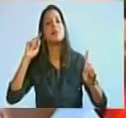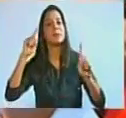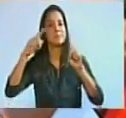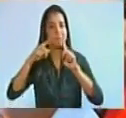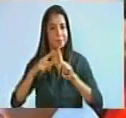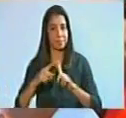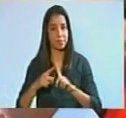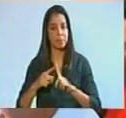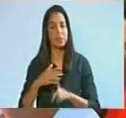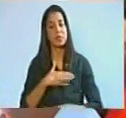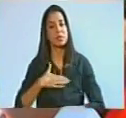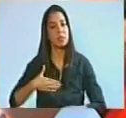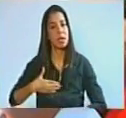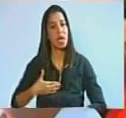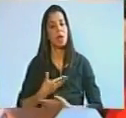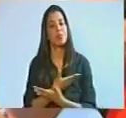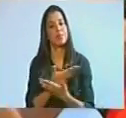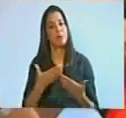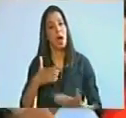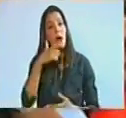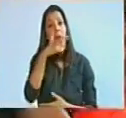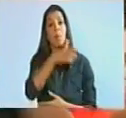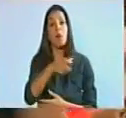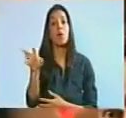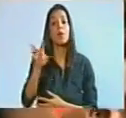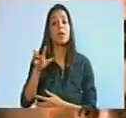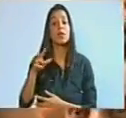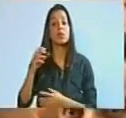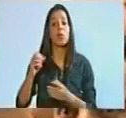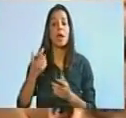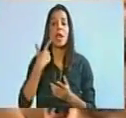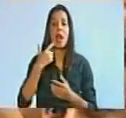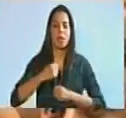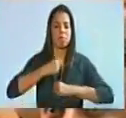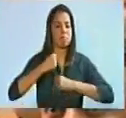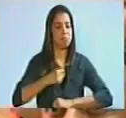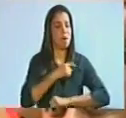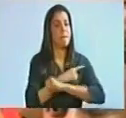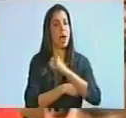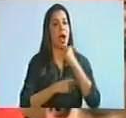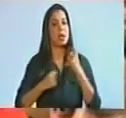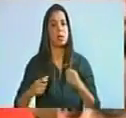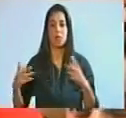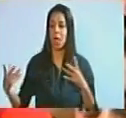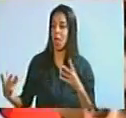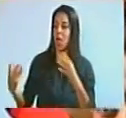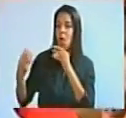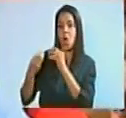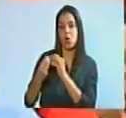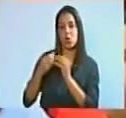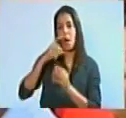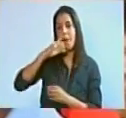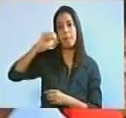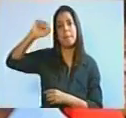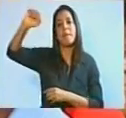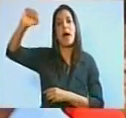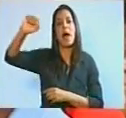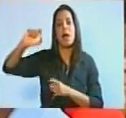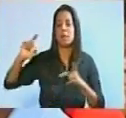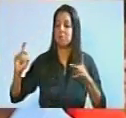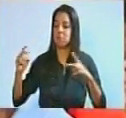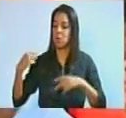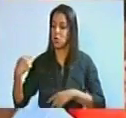a nuestro pueblo glorioso, valiente, que conjuntamente con nuestro presidente Nicolás Maduro Moro hemos